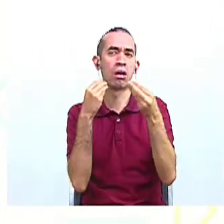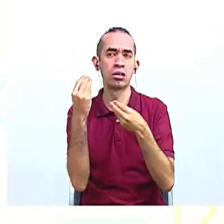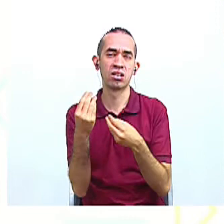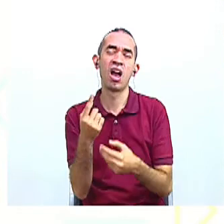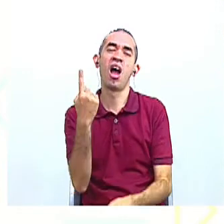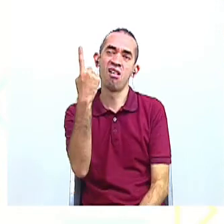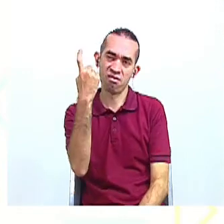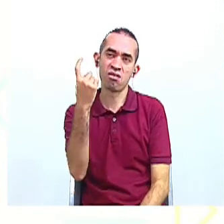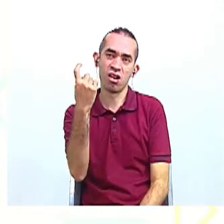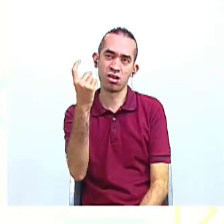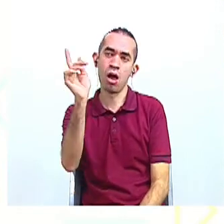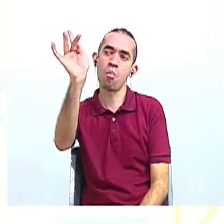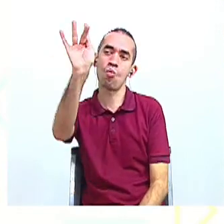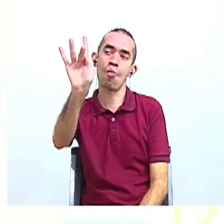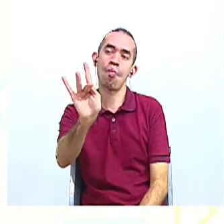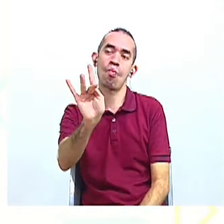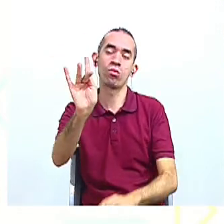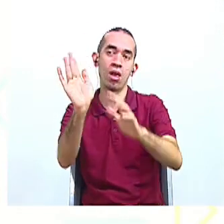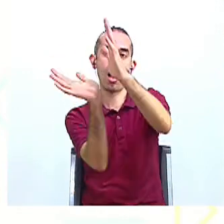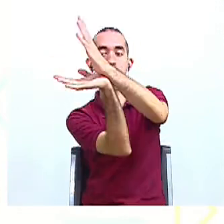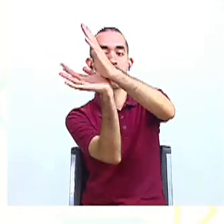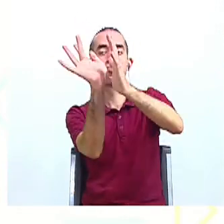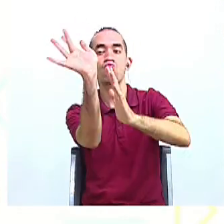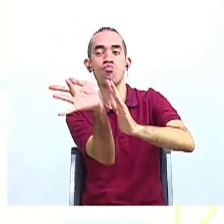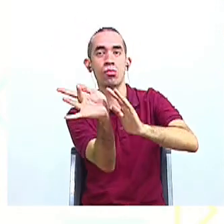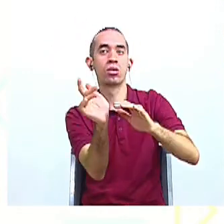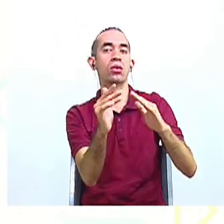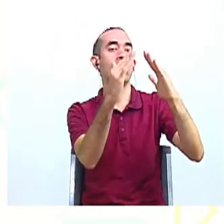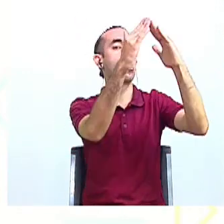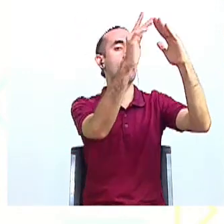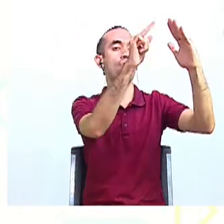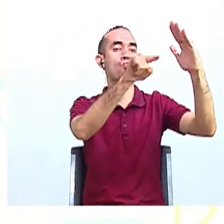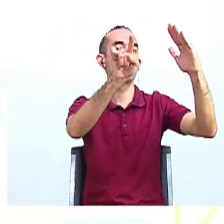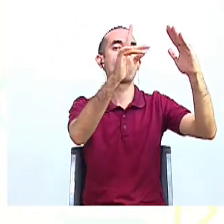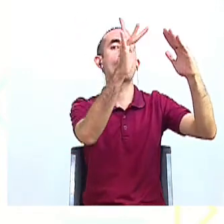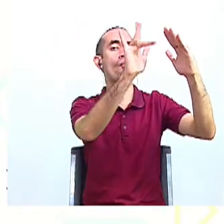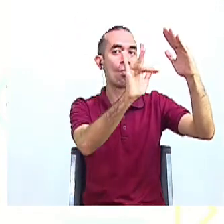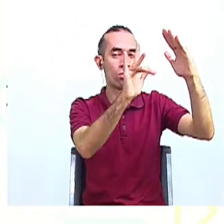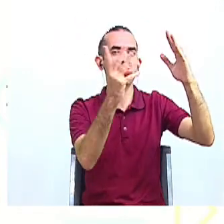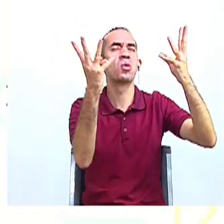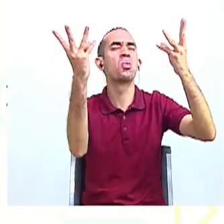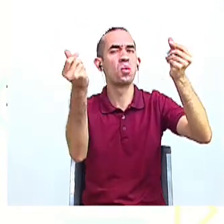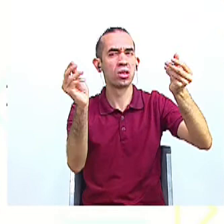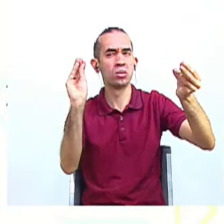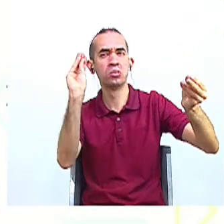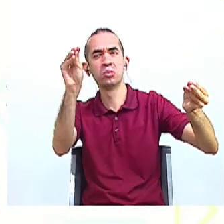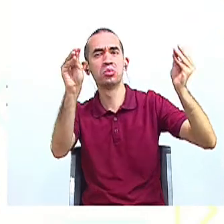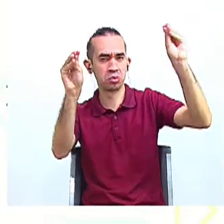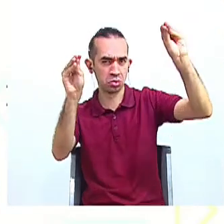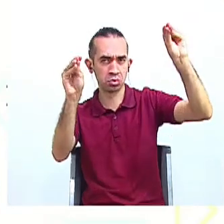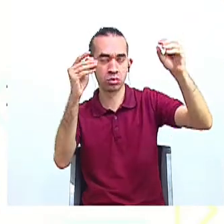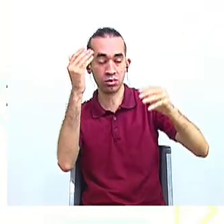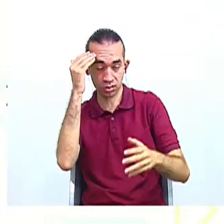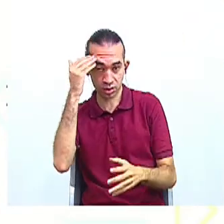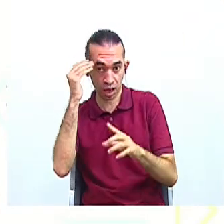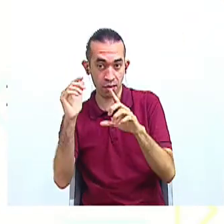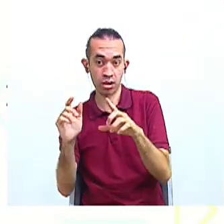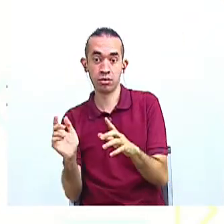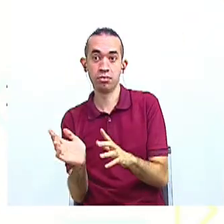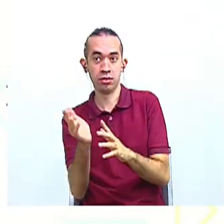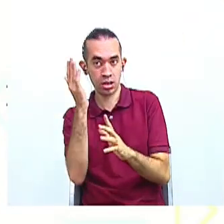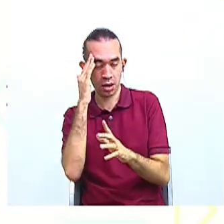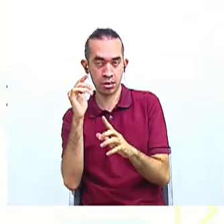necesario calcular las medidas en cada triángulo de los ángulos que nos faltan. Recordemos que